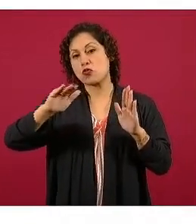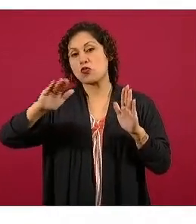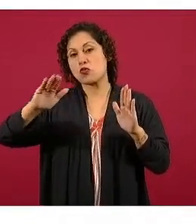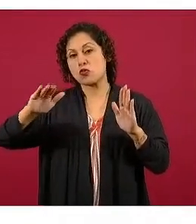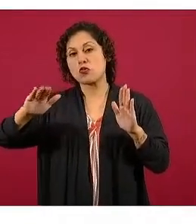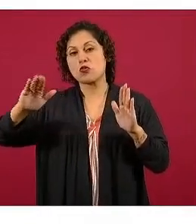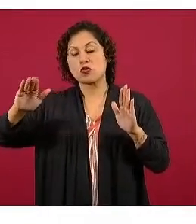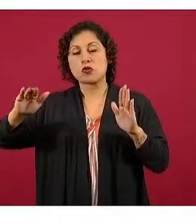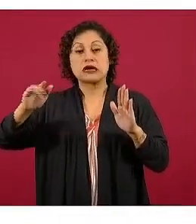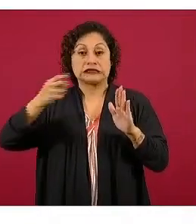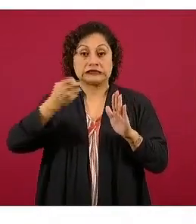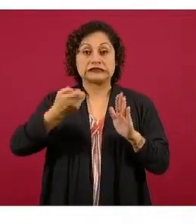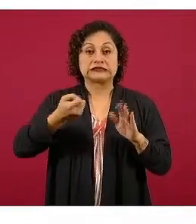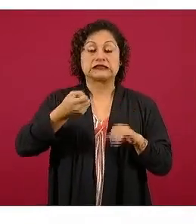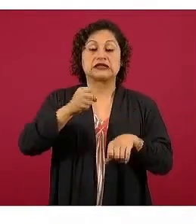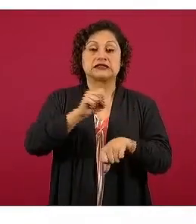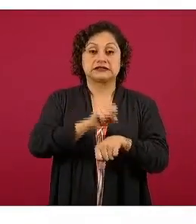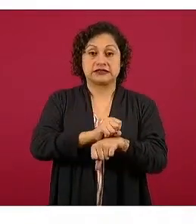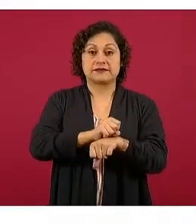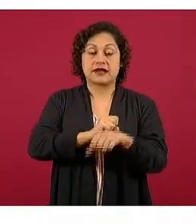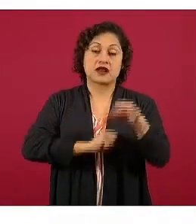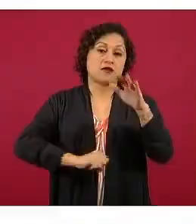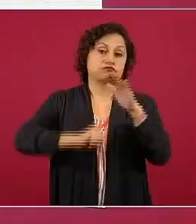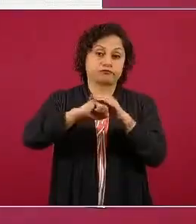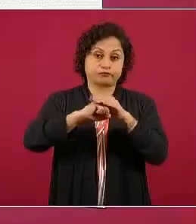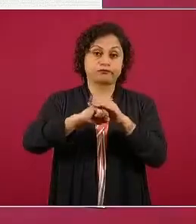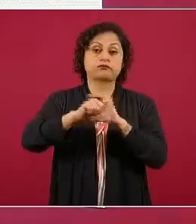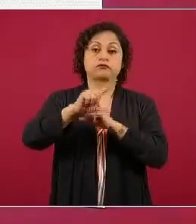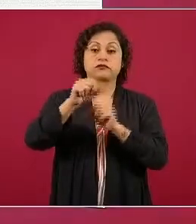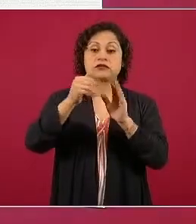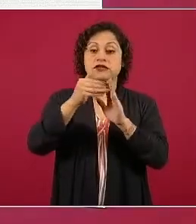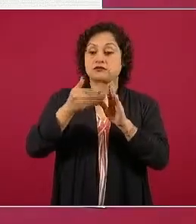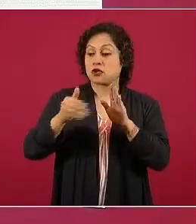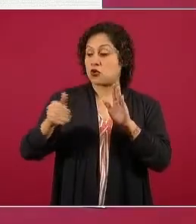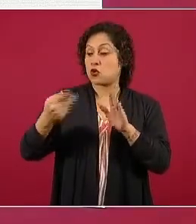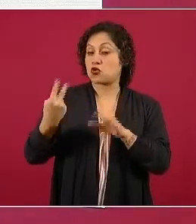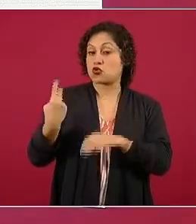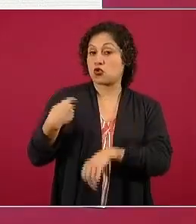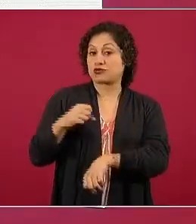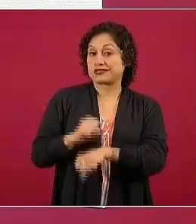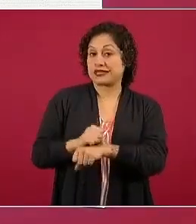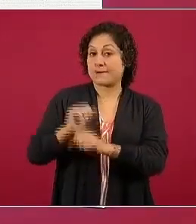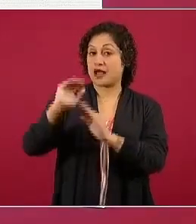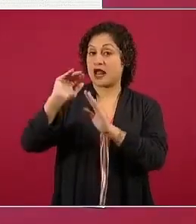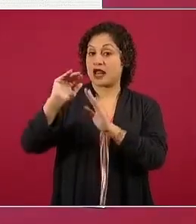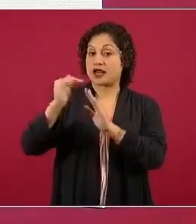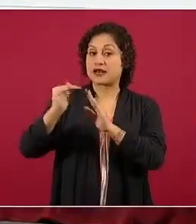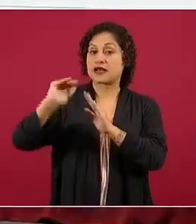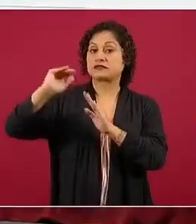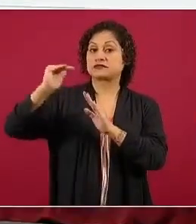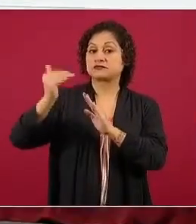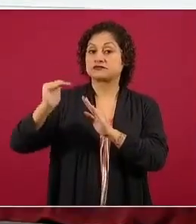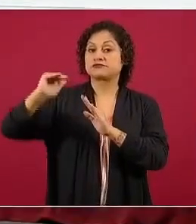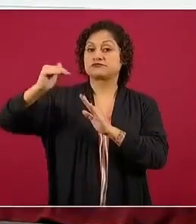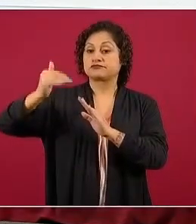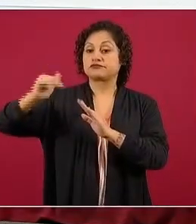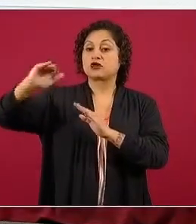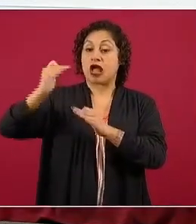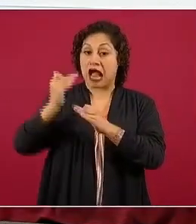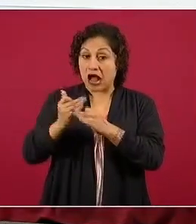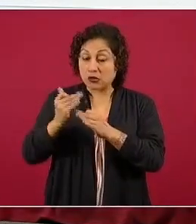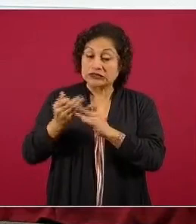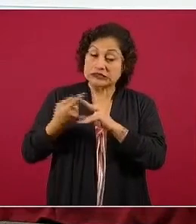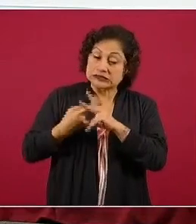alta de la curva epidémica. Ahorita lleva 2 semanas de ascenso, está abriendo con un ascenso del